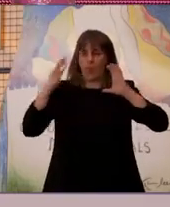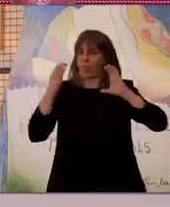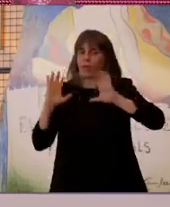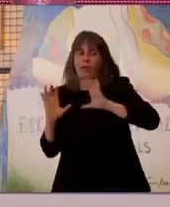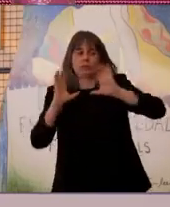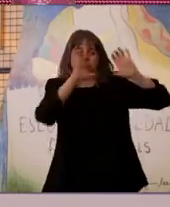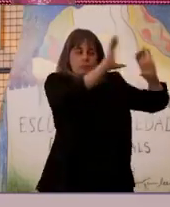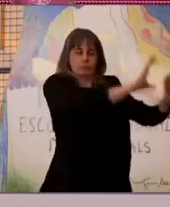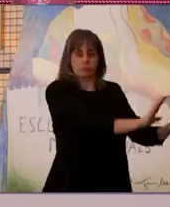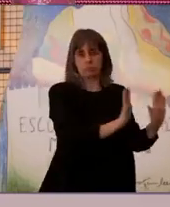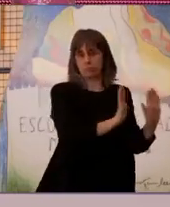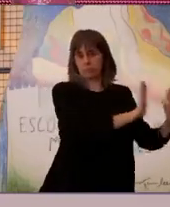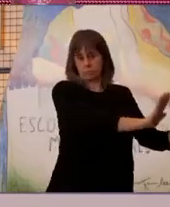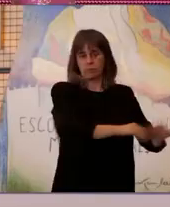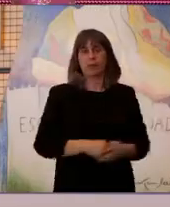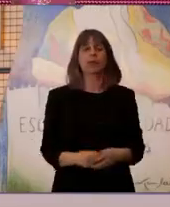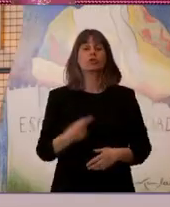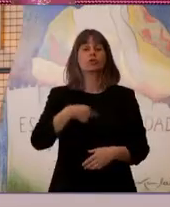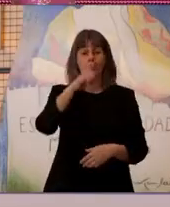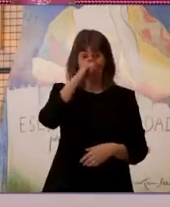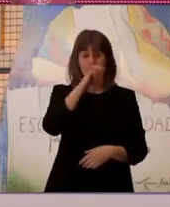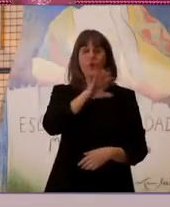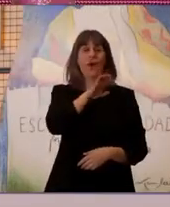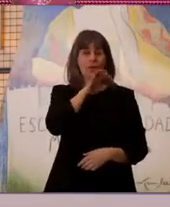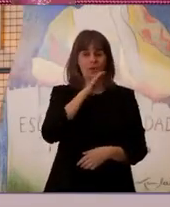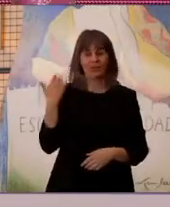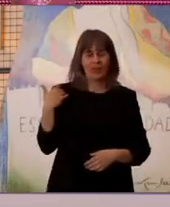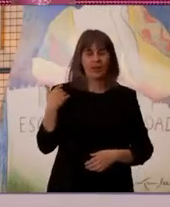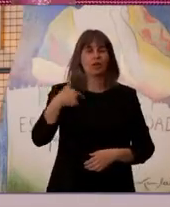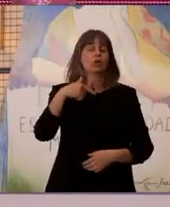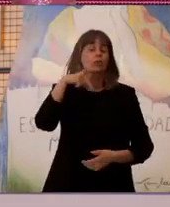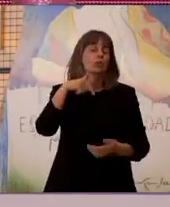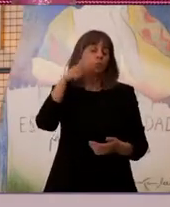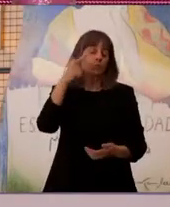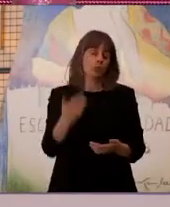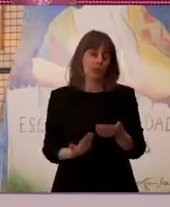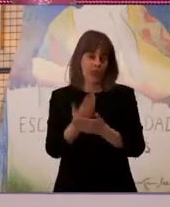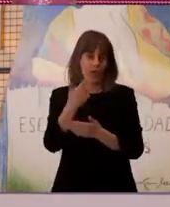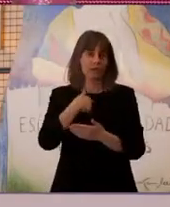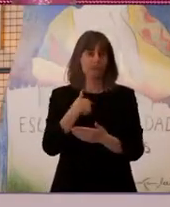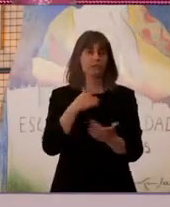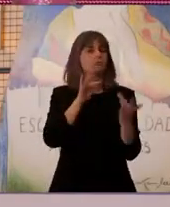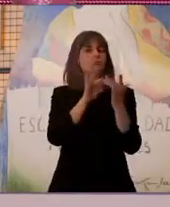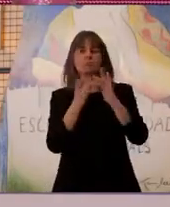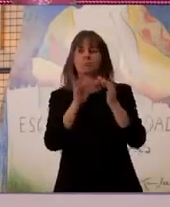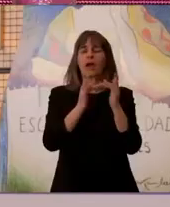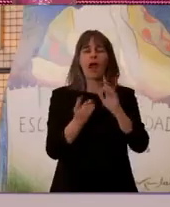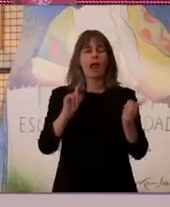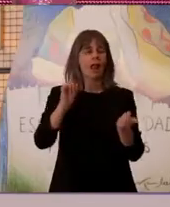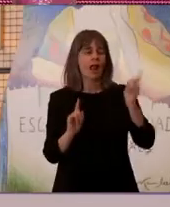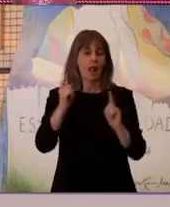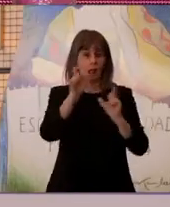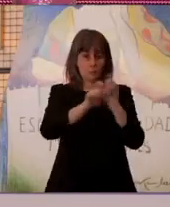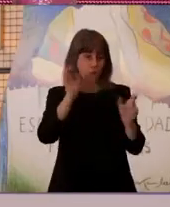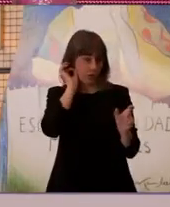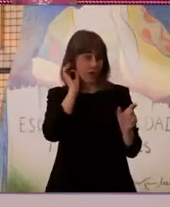recordado también una anécdota de aquel momento Un día que yo estaba hablando con mujeres de un barrio y una Me dijo Mira yo me voy